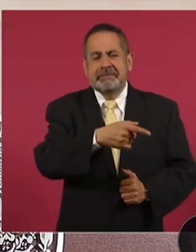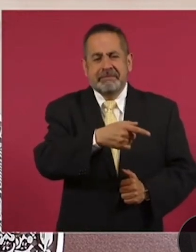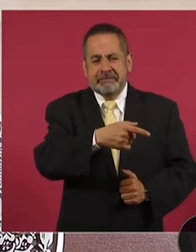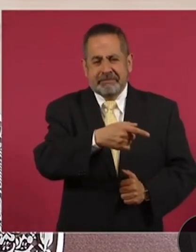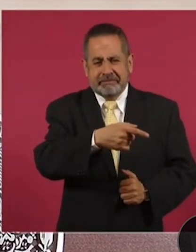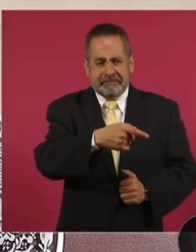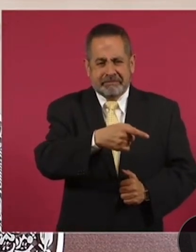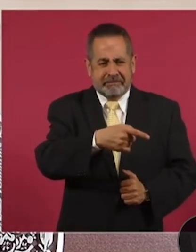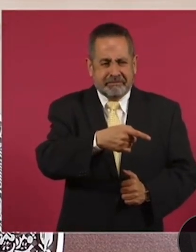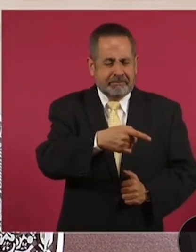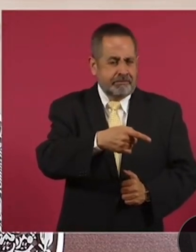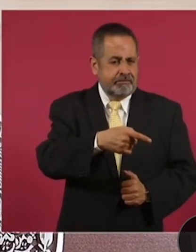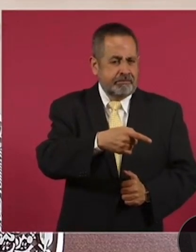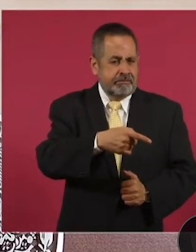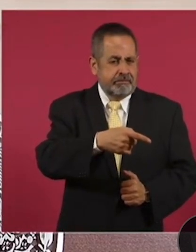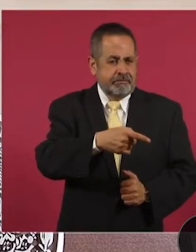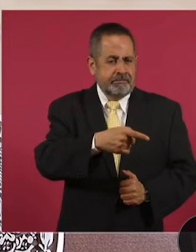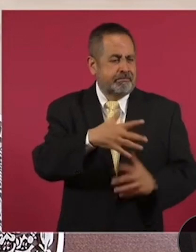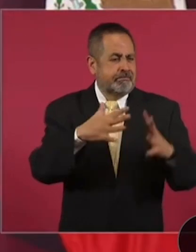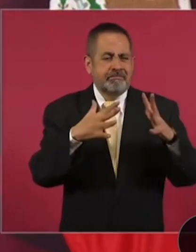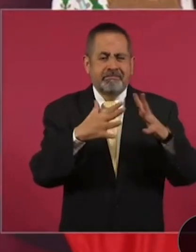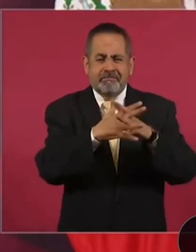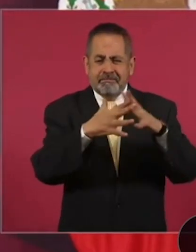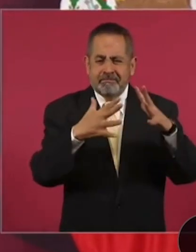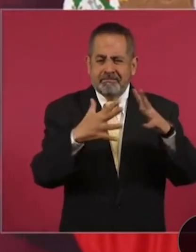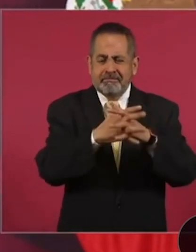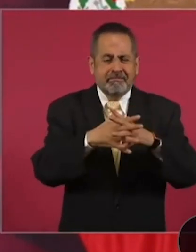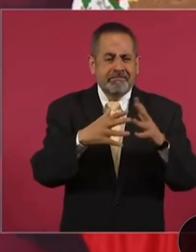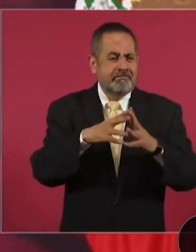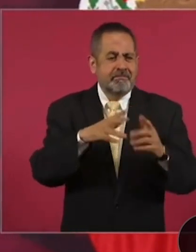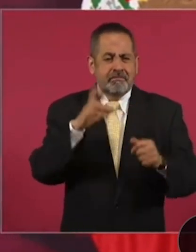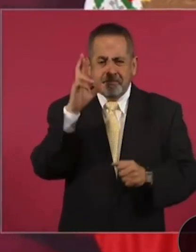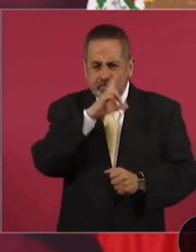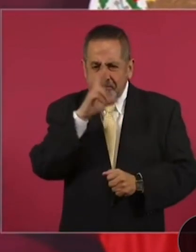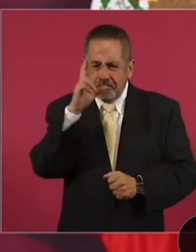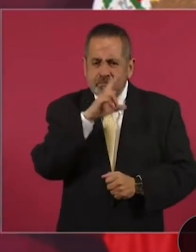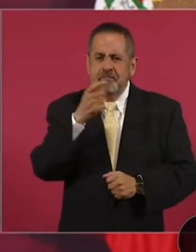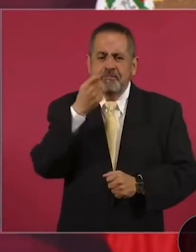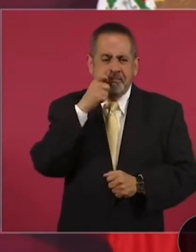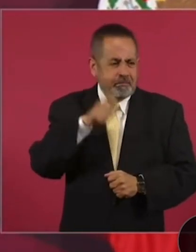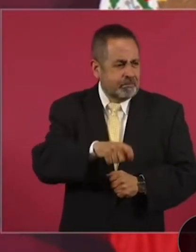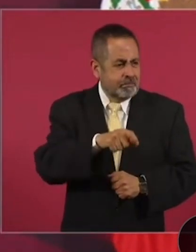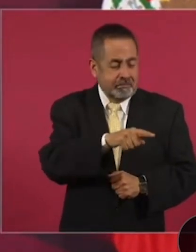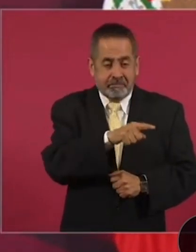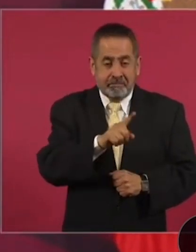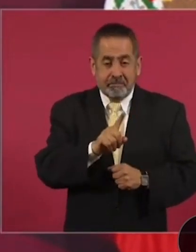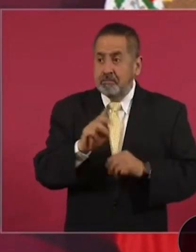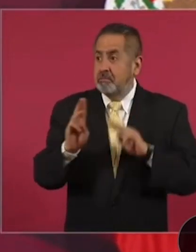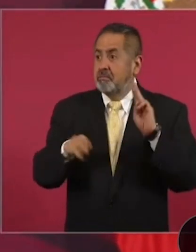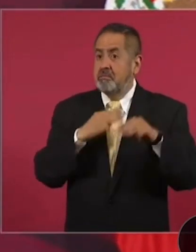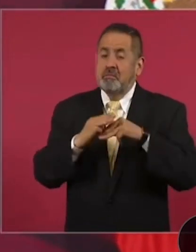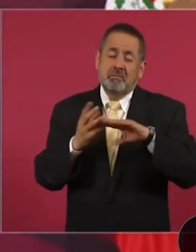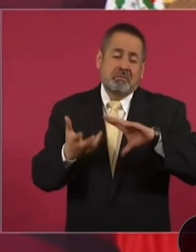que se produjo con la guerra de Rusia y Ucrania.